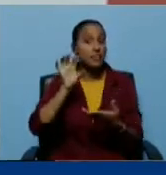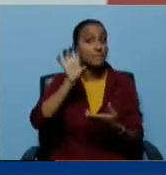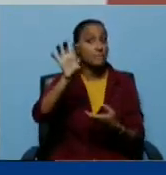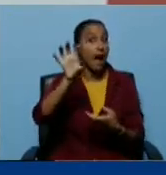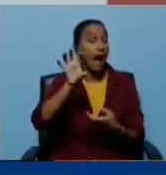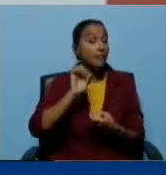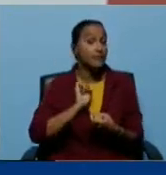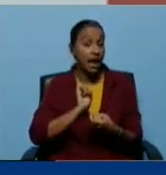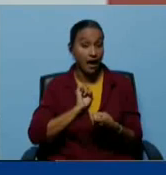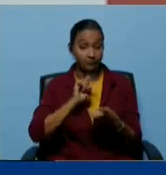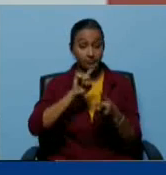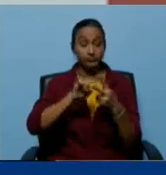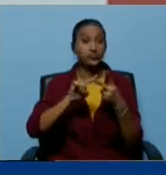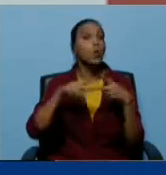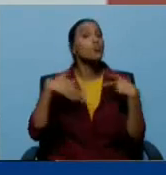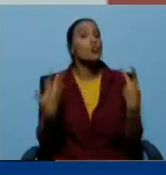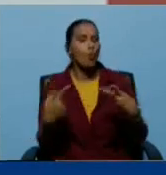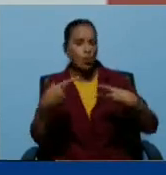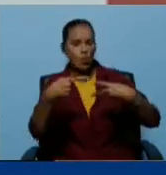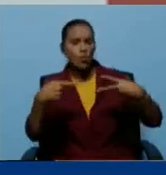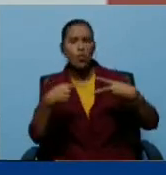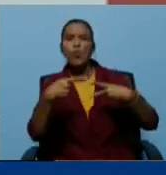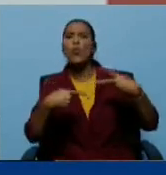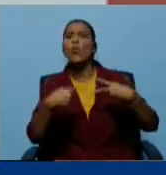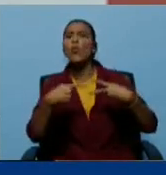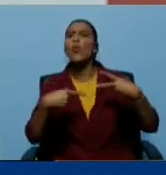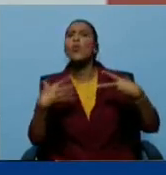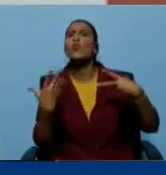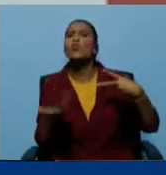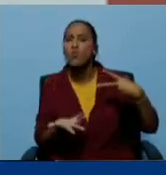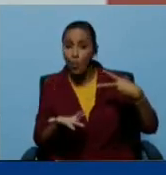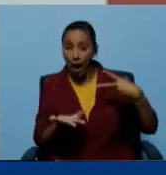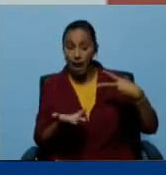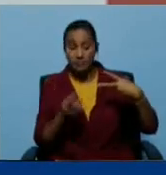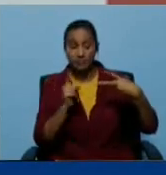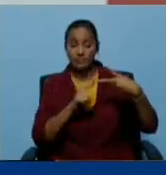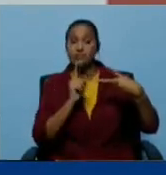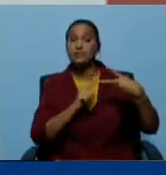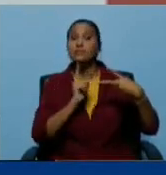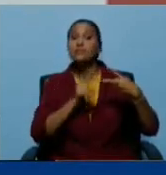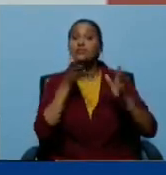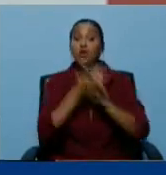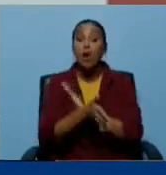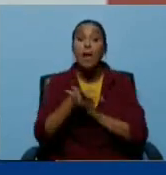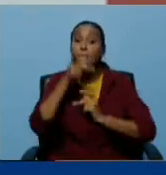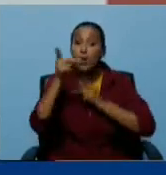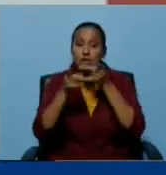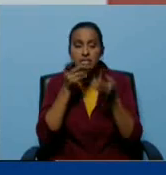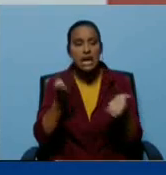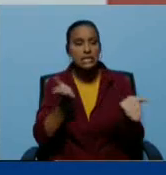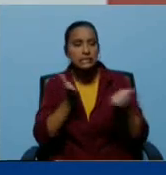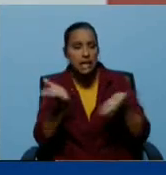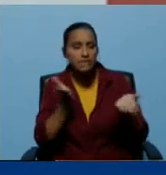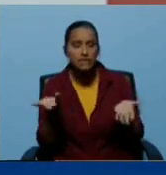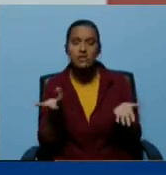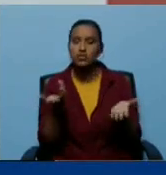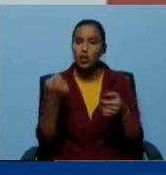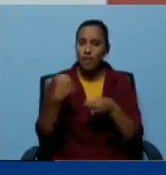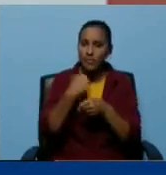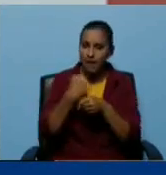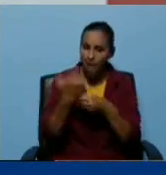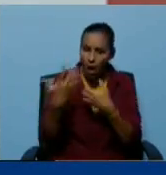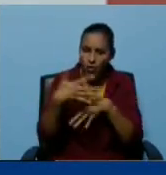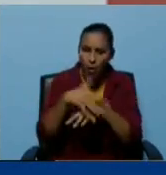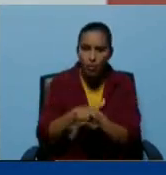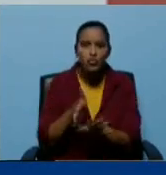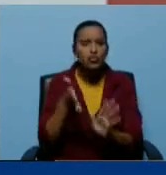O la política engrandecida como bien humano para el servicio público, para el servicio colectivo, para la construcción de sociedad y